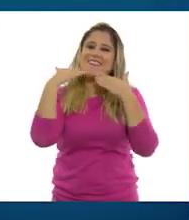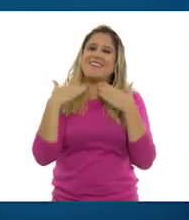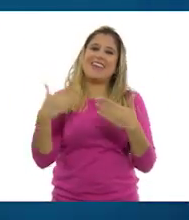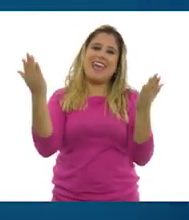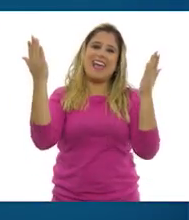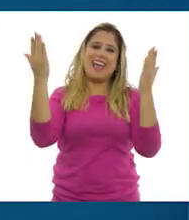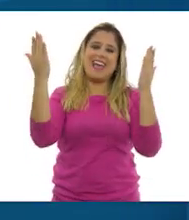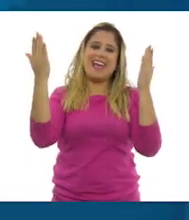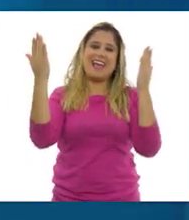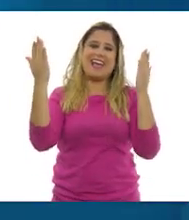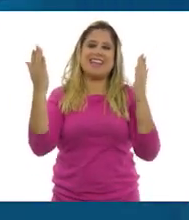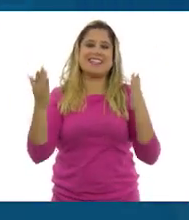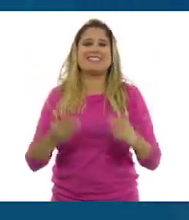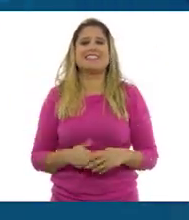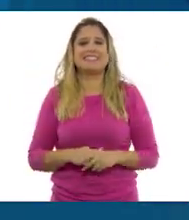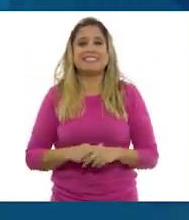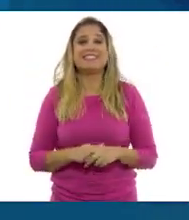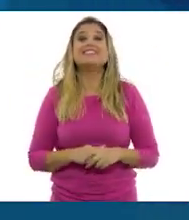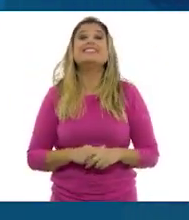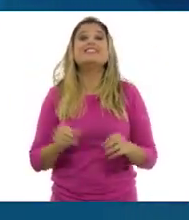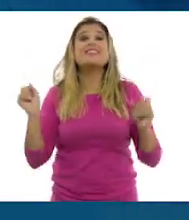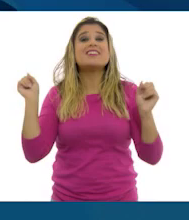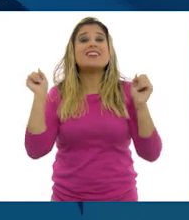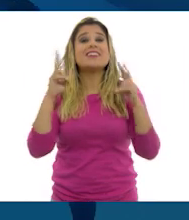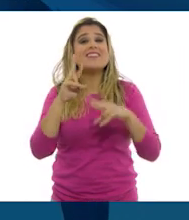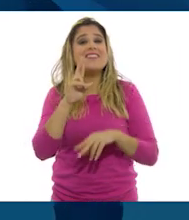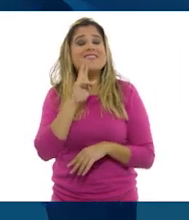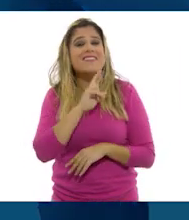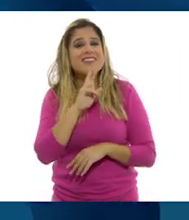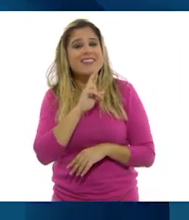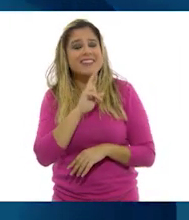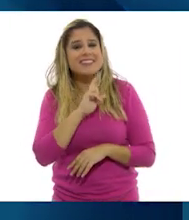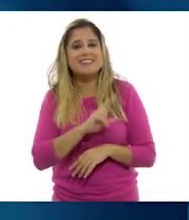¡Muy bien! ¡Nos vemos pronto!